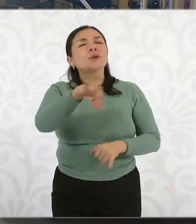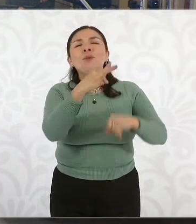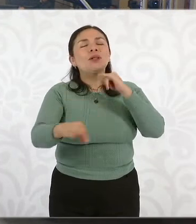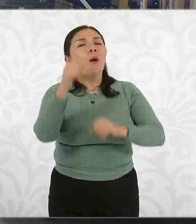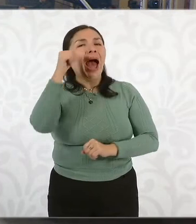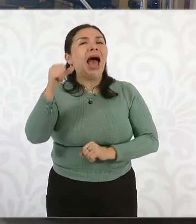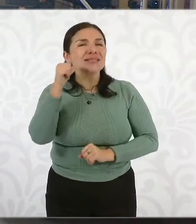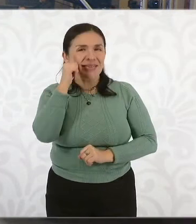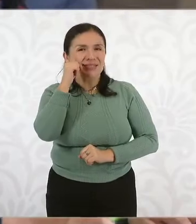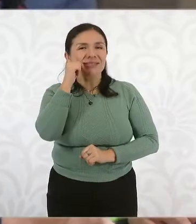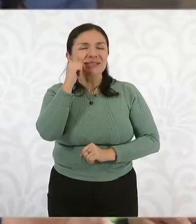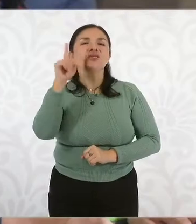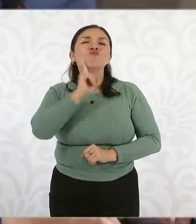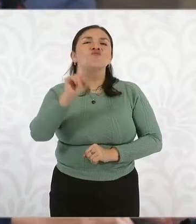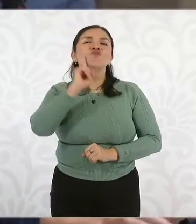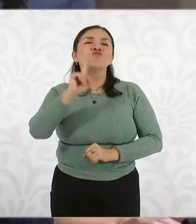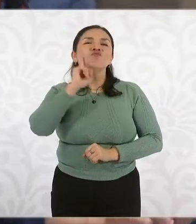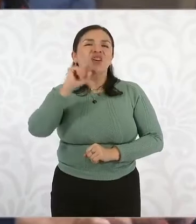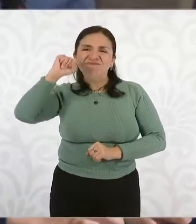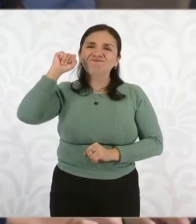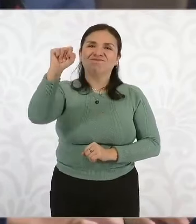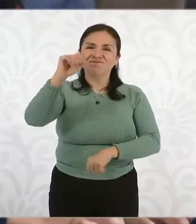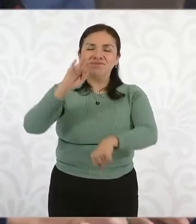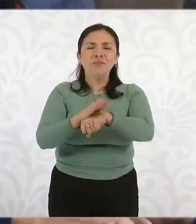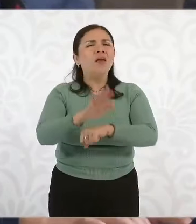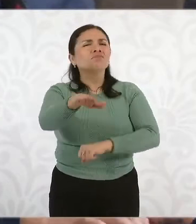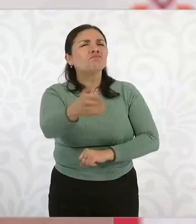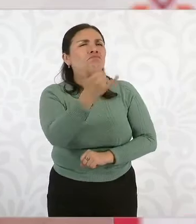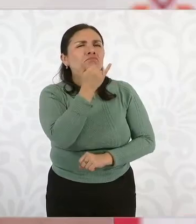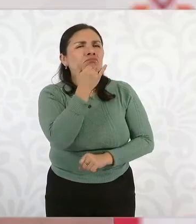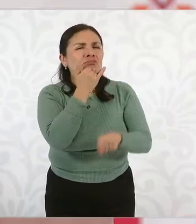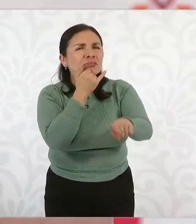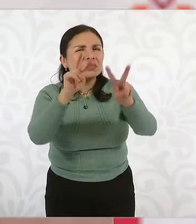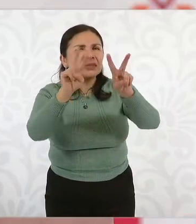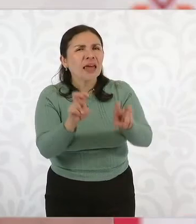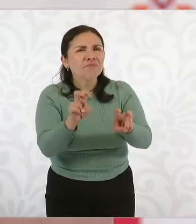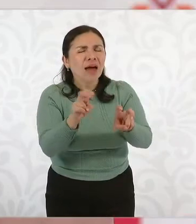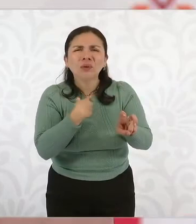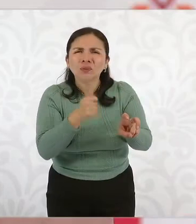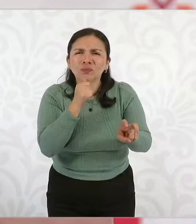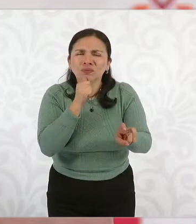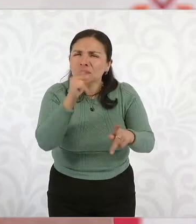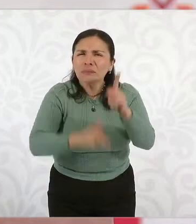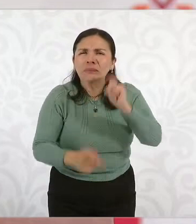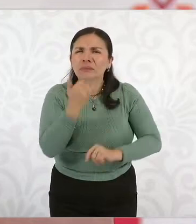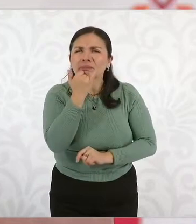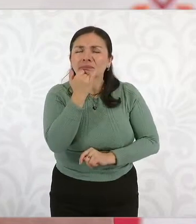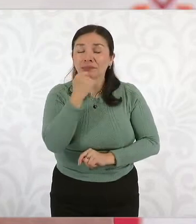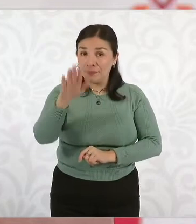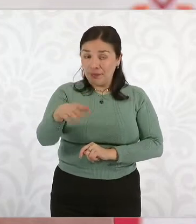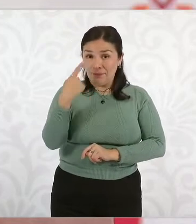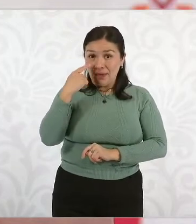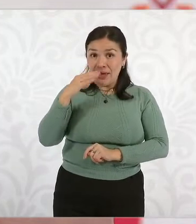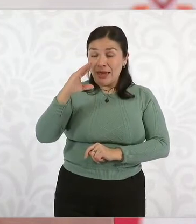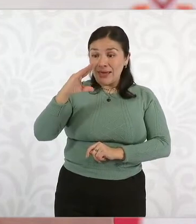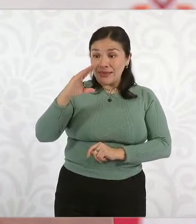la activista Ángela Davis. Ahora está muy buena. Esa no la tenía. O sea, Cerimedo…